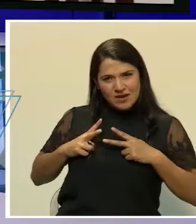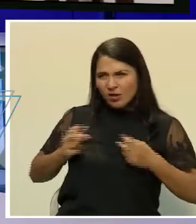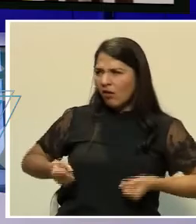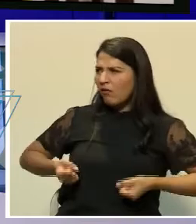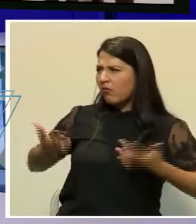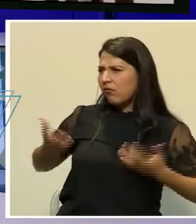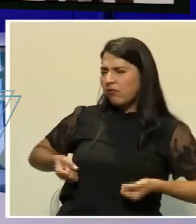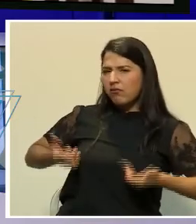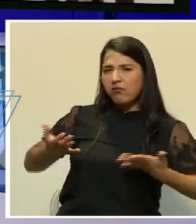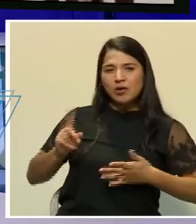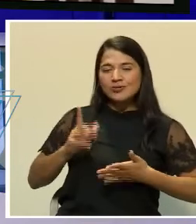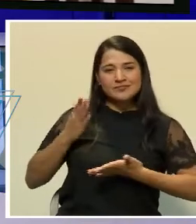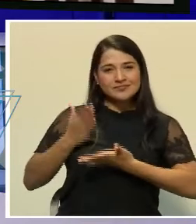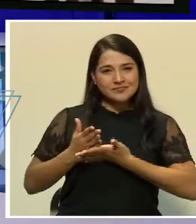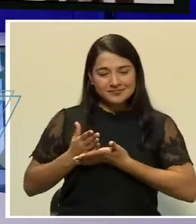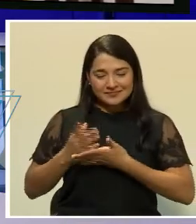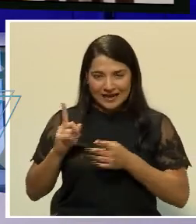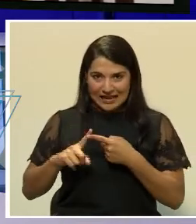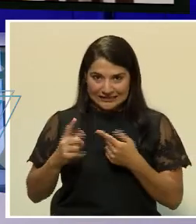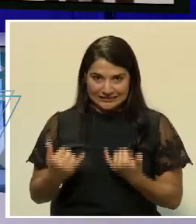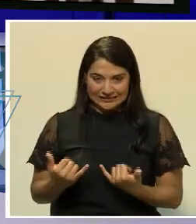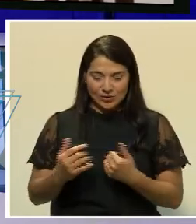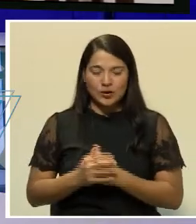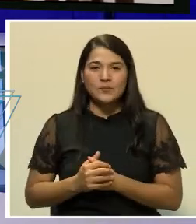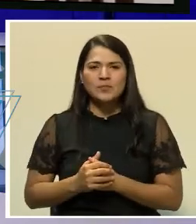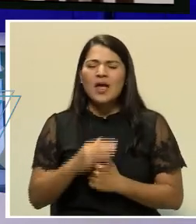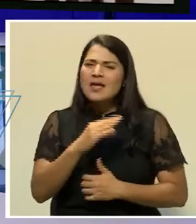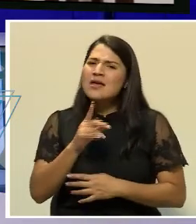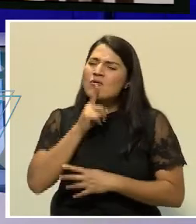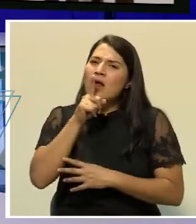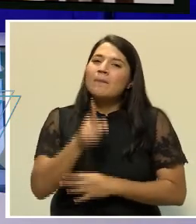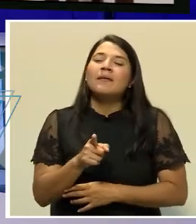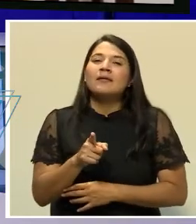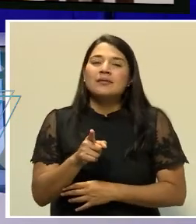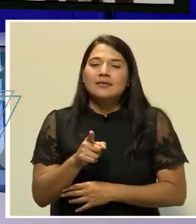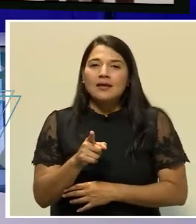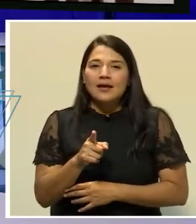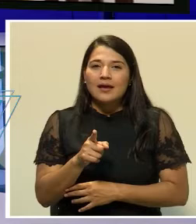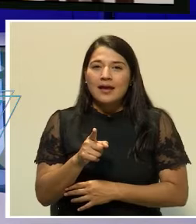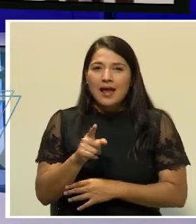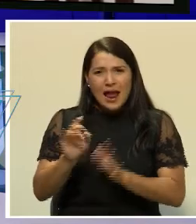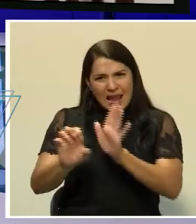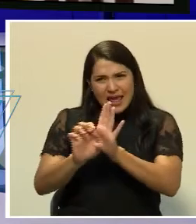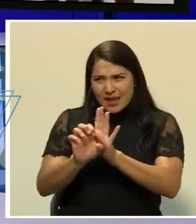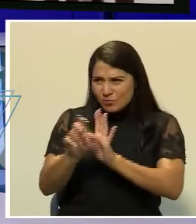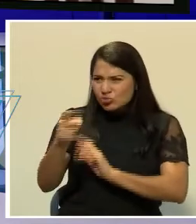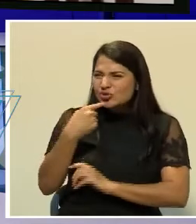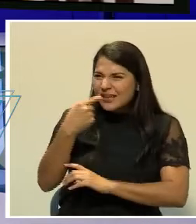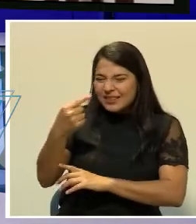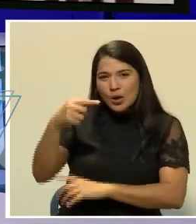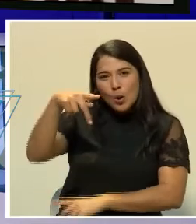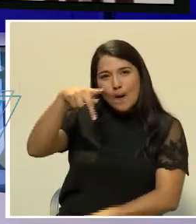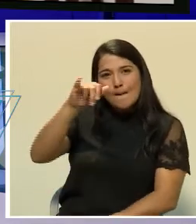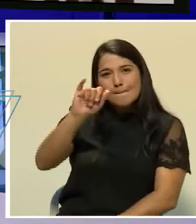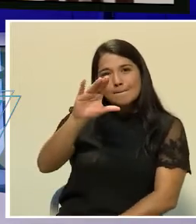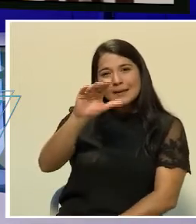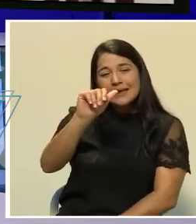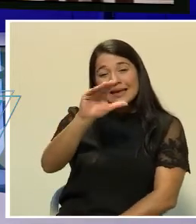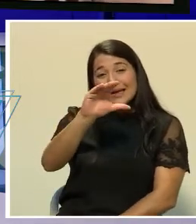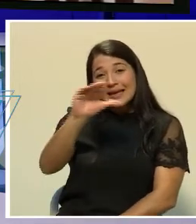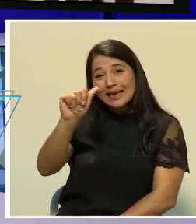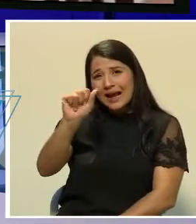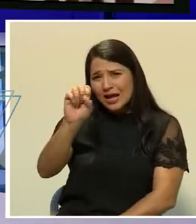de vivir que tenemos hasta este momento. Y realmente no es, eso que el ejemplo que pusiste de Picasso y Guernica